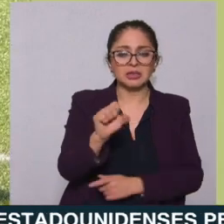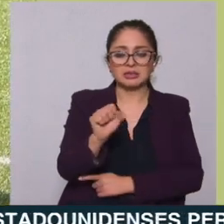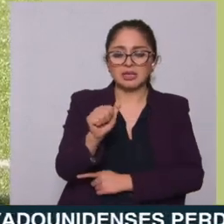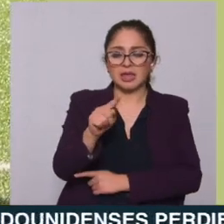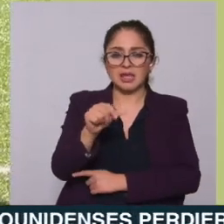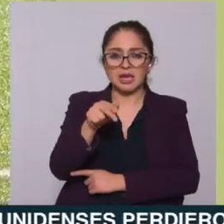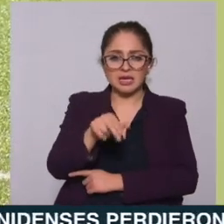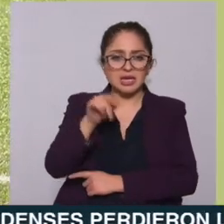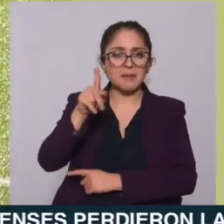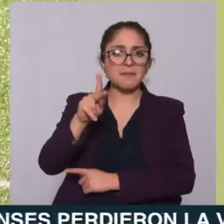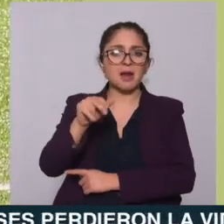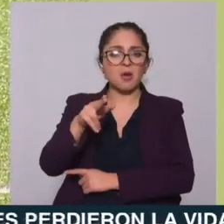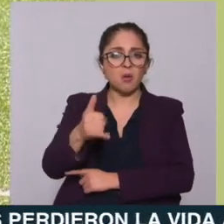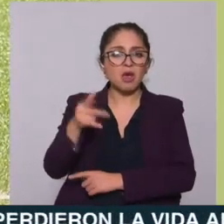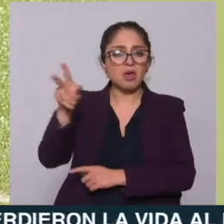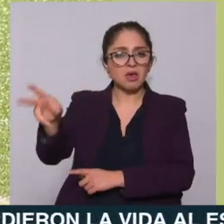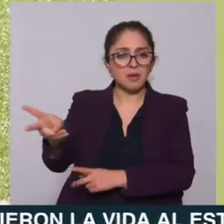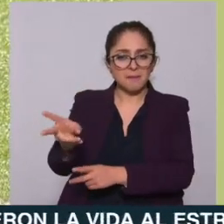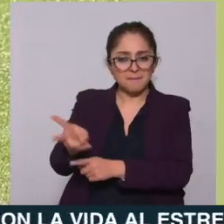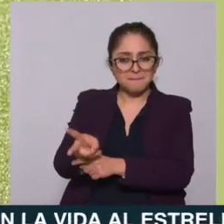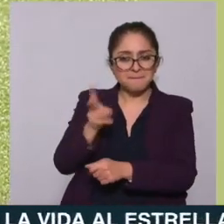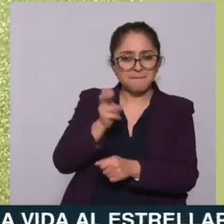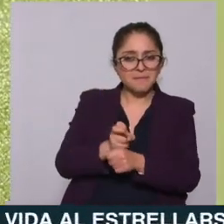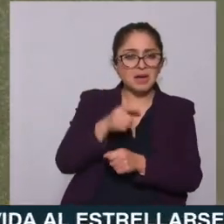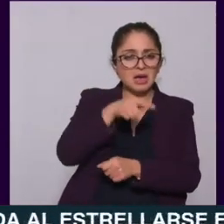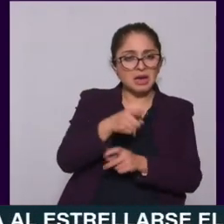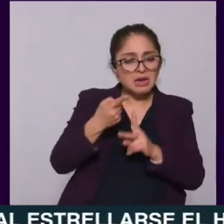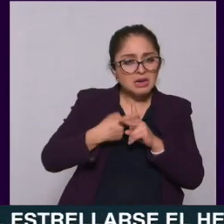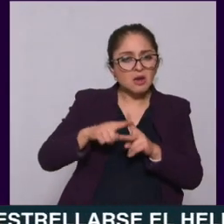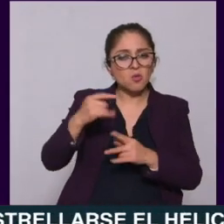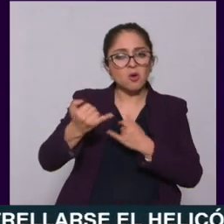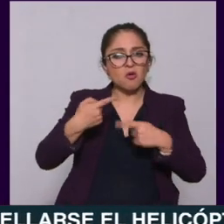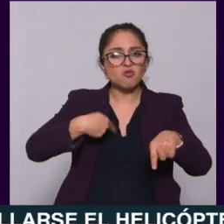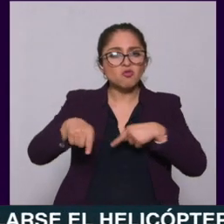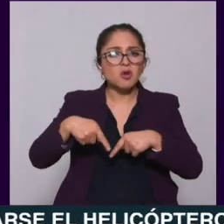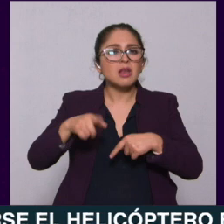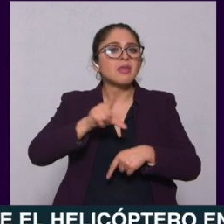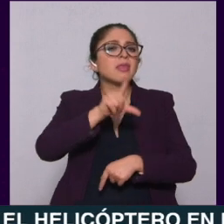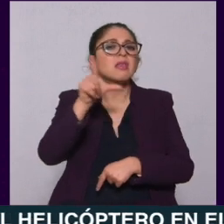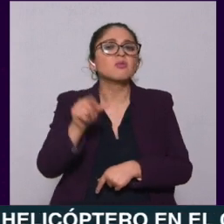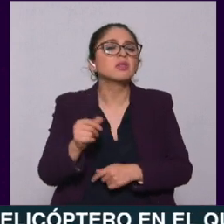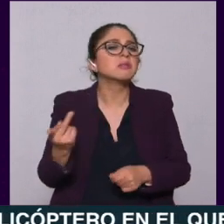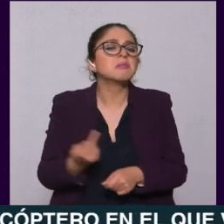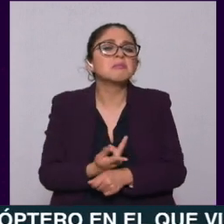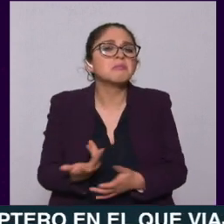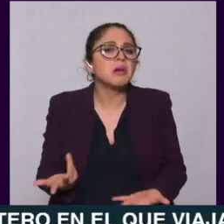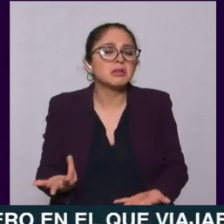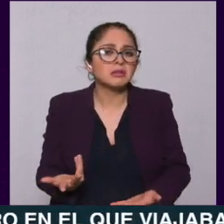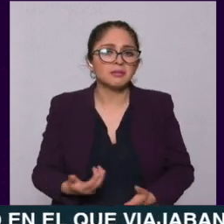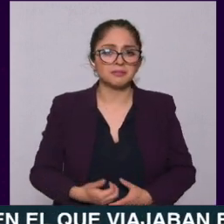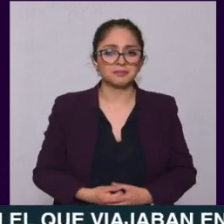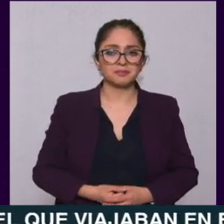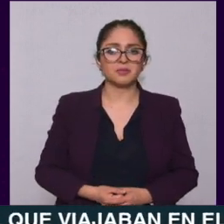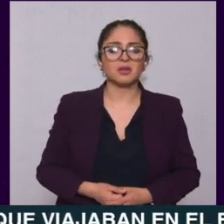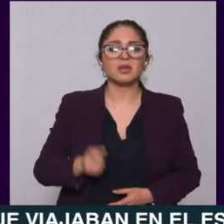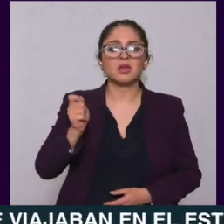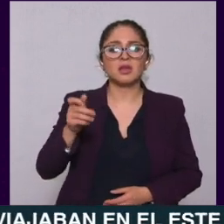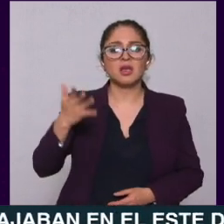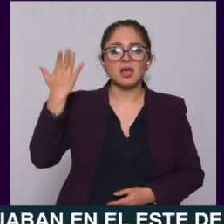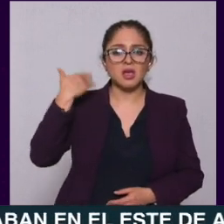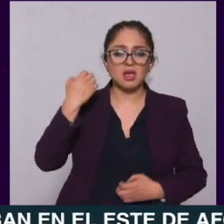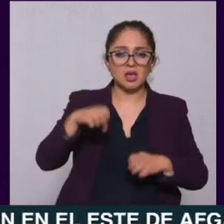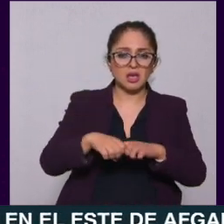Paraguay. Lo invita y Alí debuta, pero después surge la oportunidad de jugar en el Club Atlético